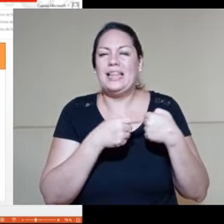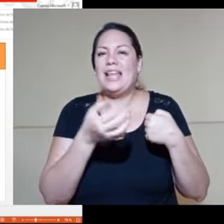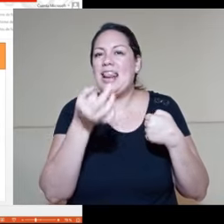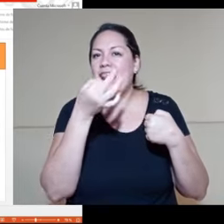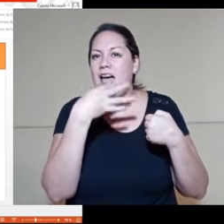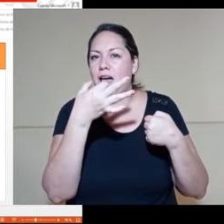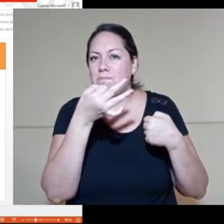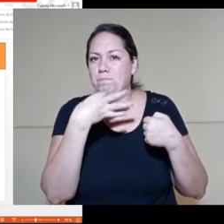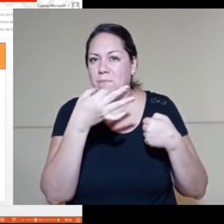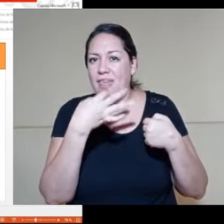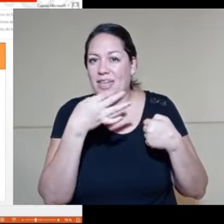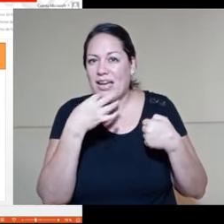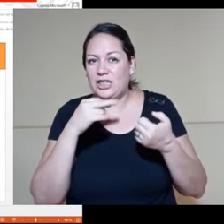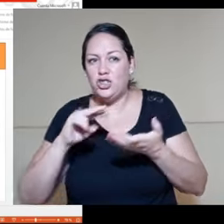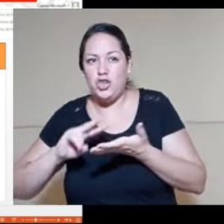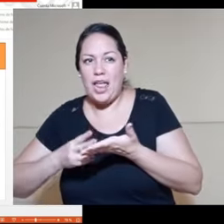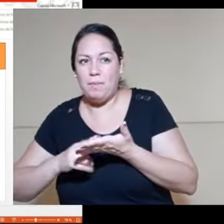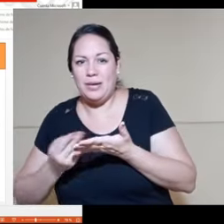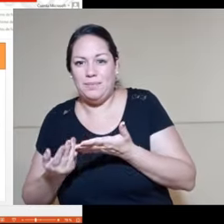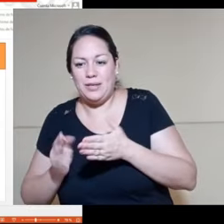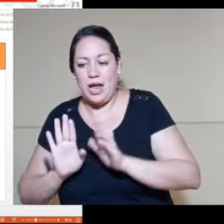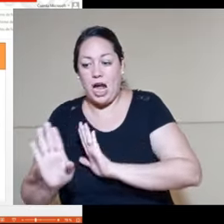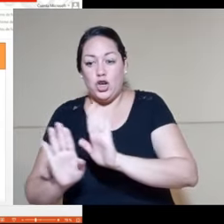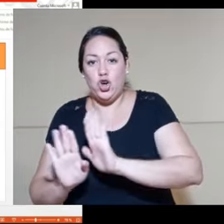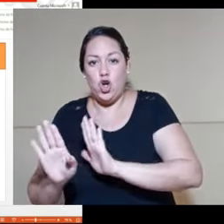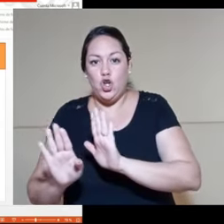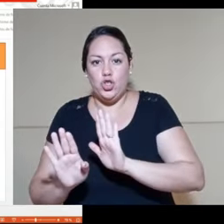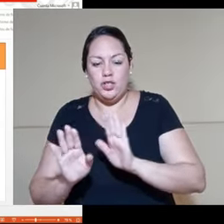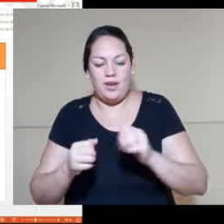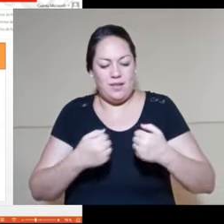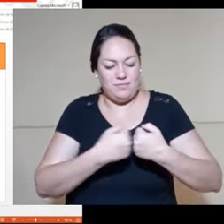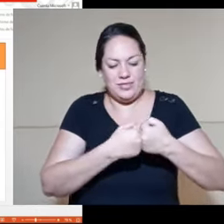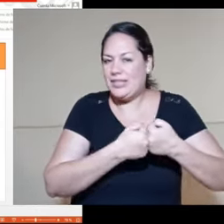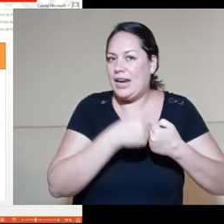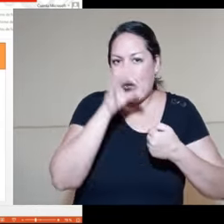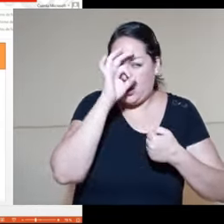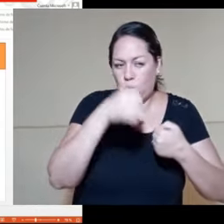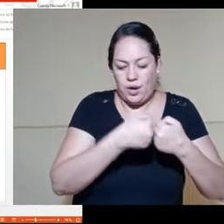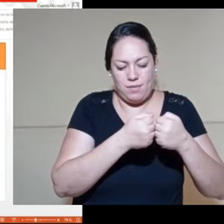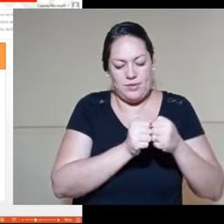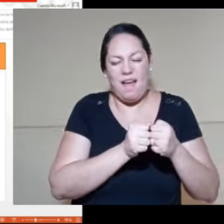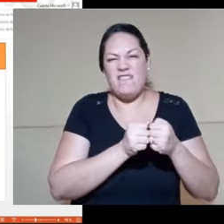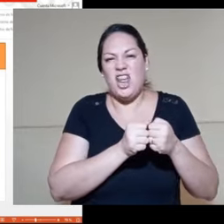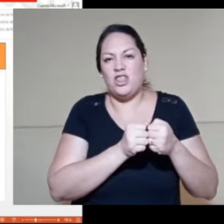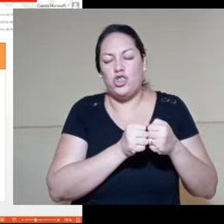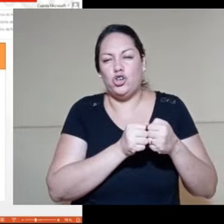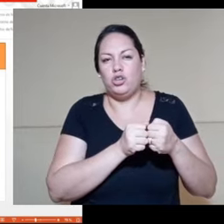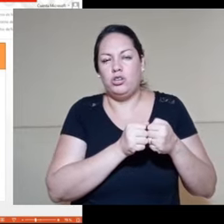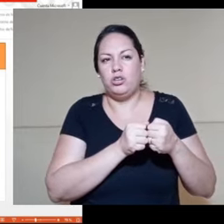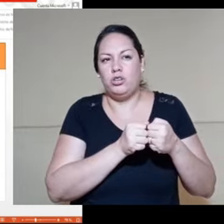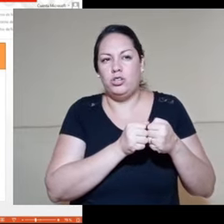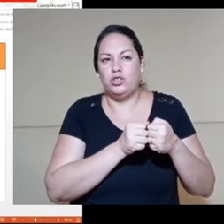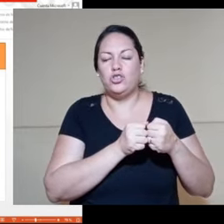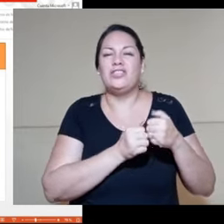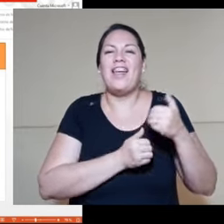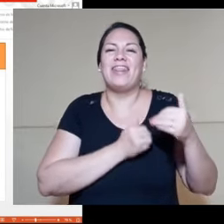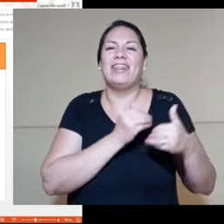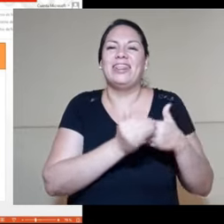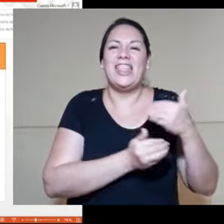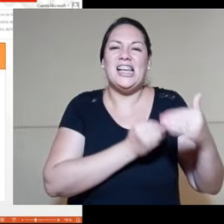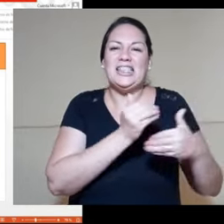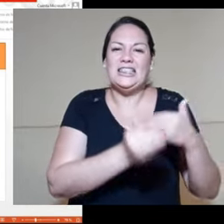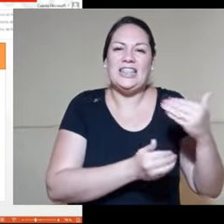posterior, y los fármacos antiepilépticos impiden ese cierre,